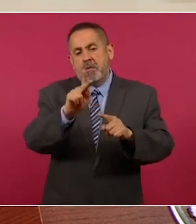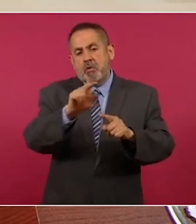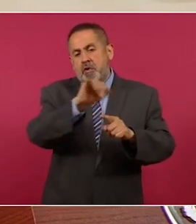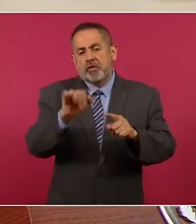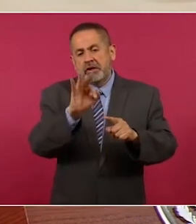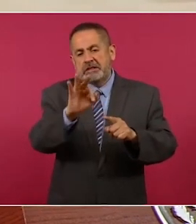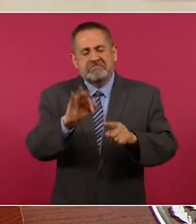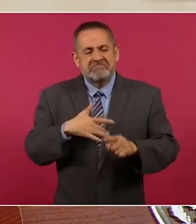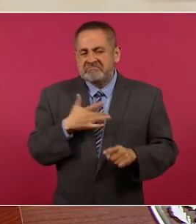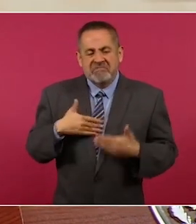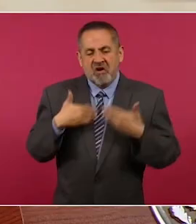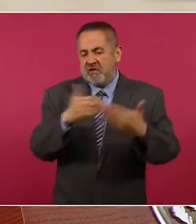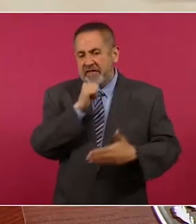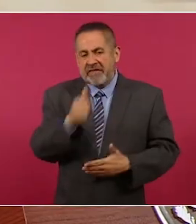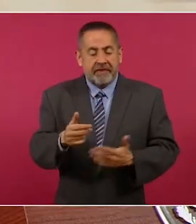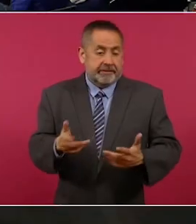Poder Judicial.